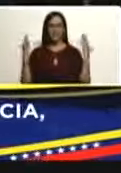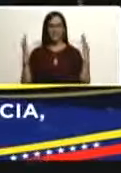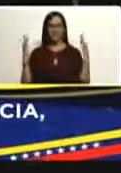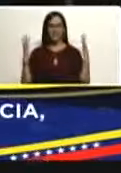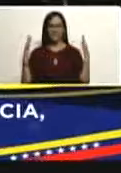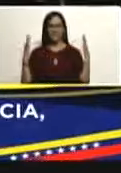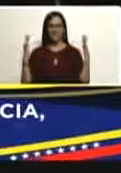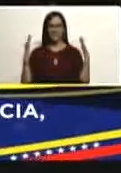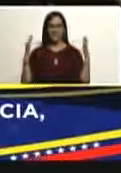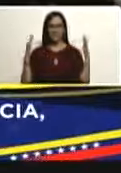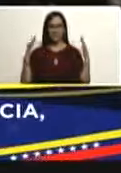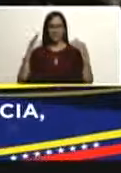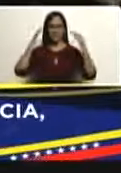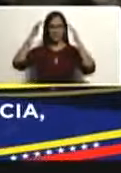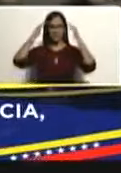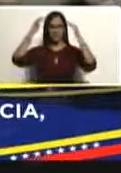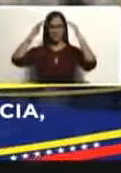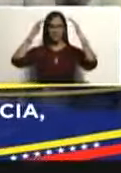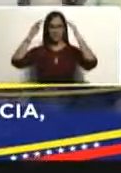Mi saludo